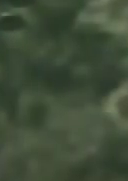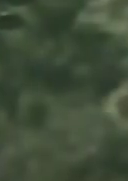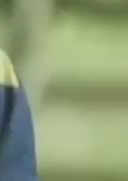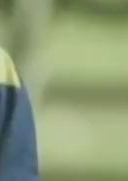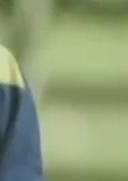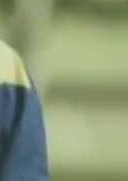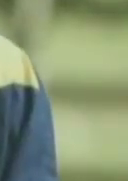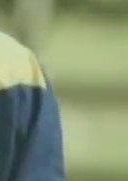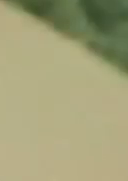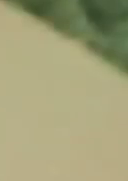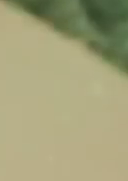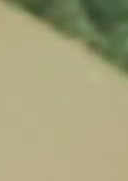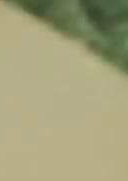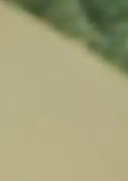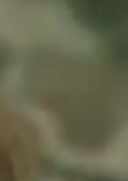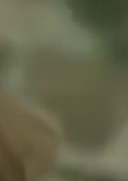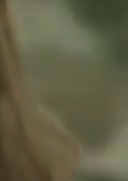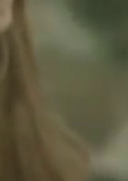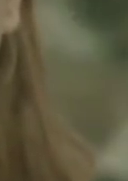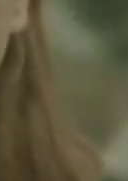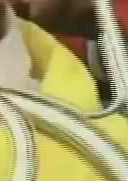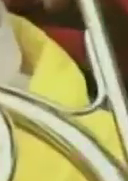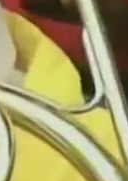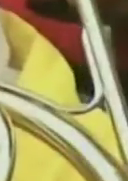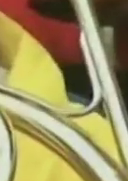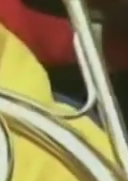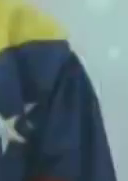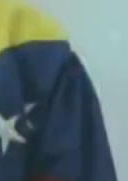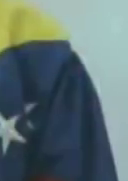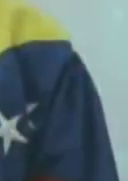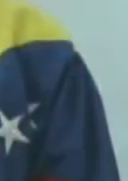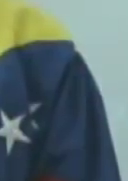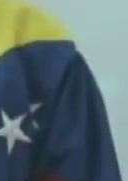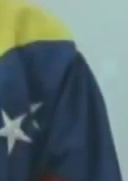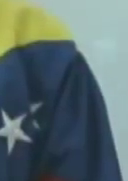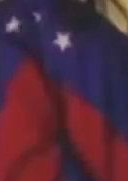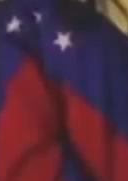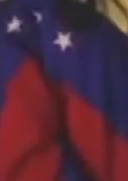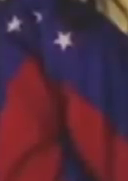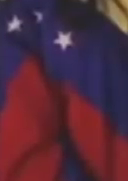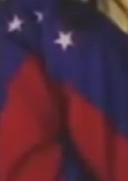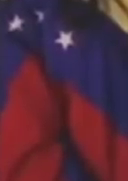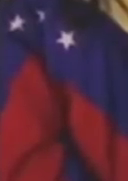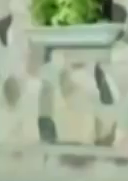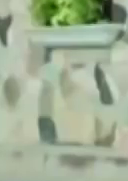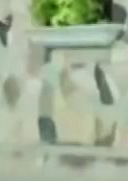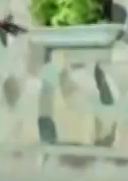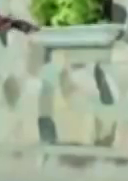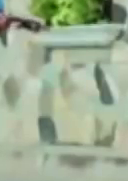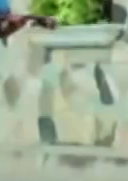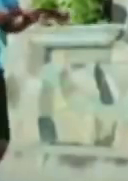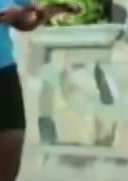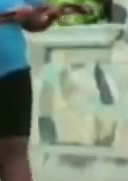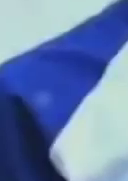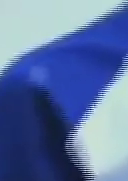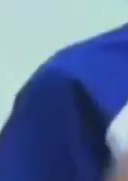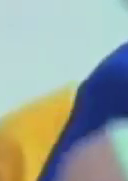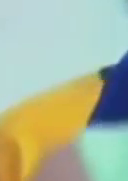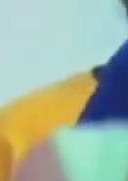Vamos a la nueva meta. 2 millones de jóvenes, de niños y de niñas, en el sistema de orquesta Simón Bolívar. Va a